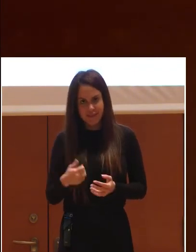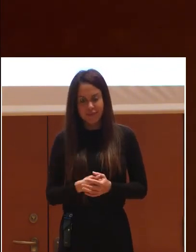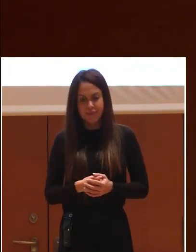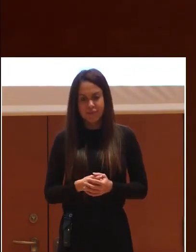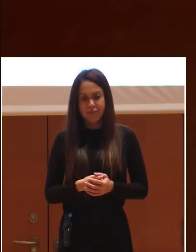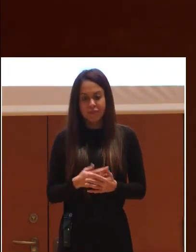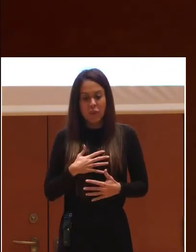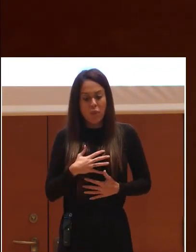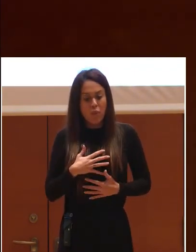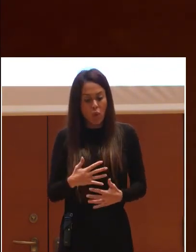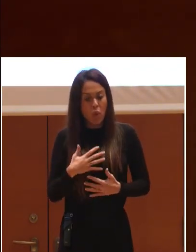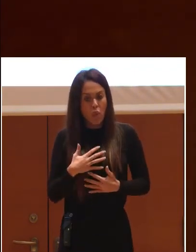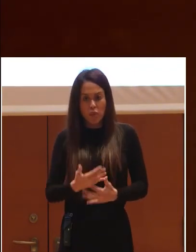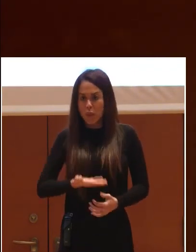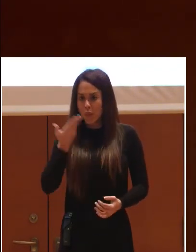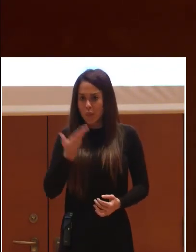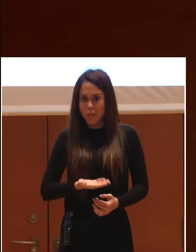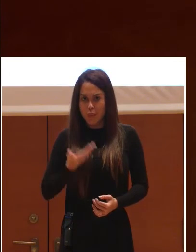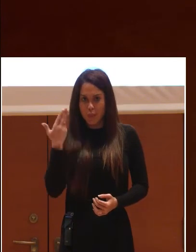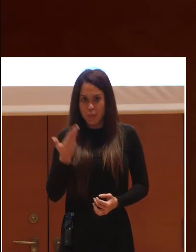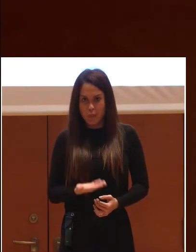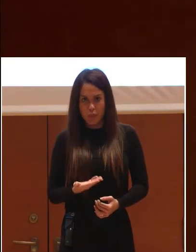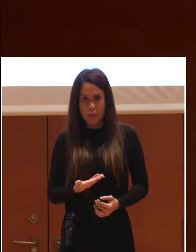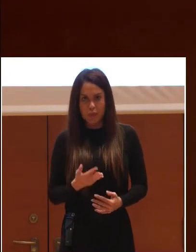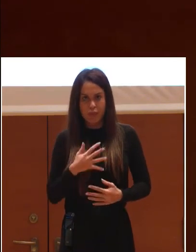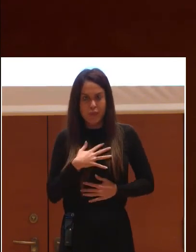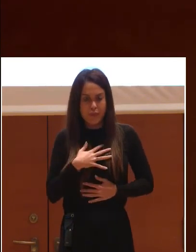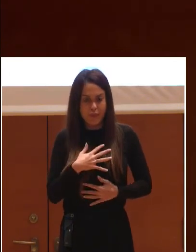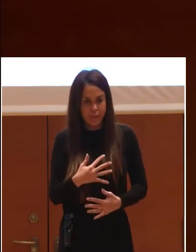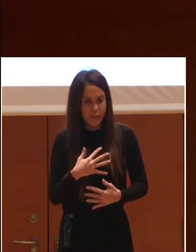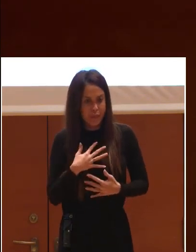y esto también es importante y hay que subrayar lo